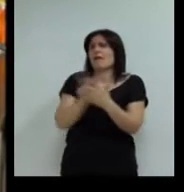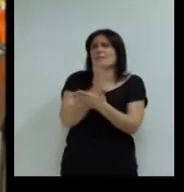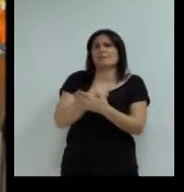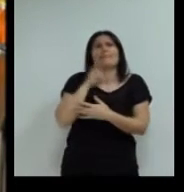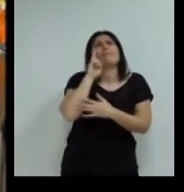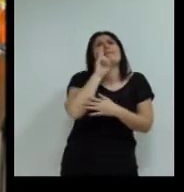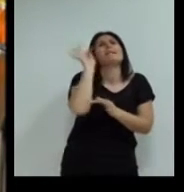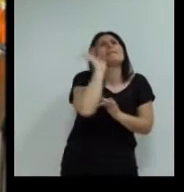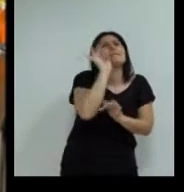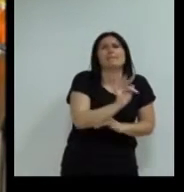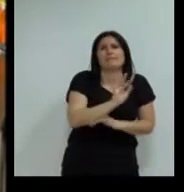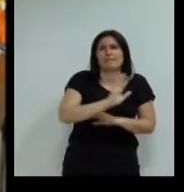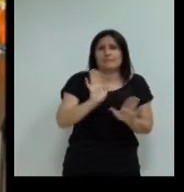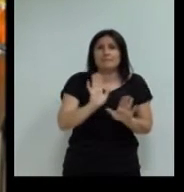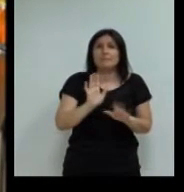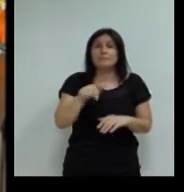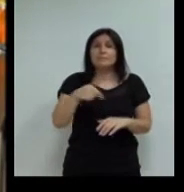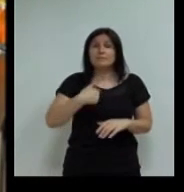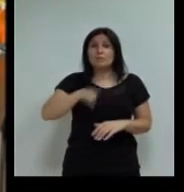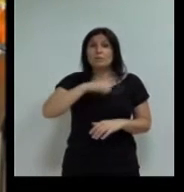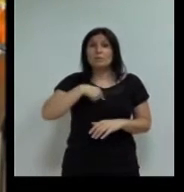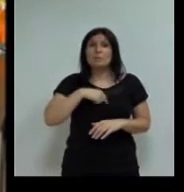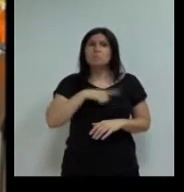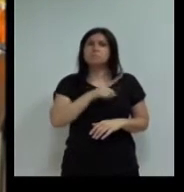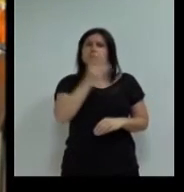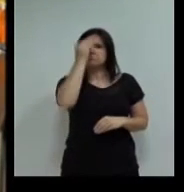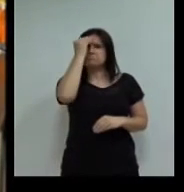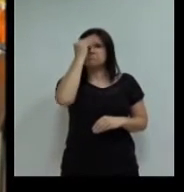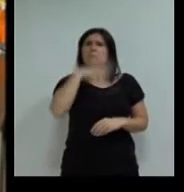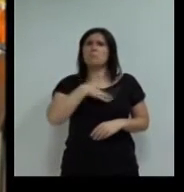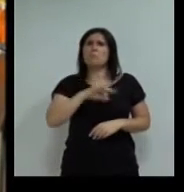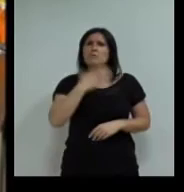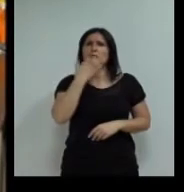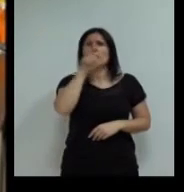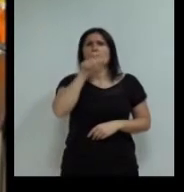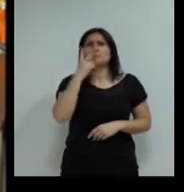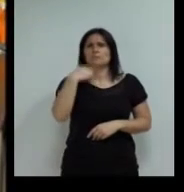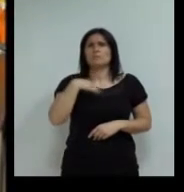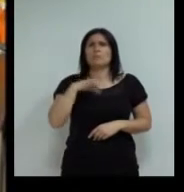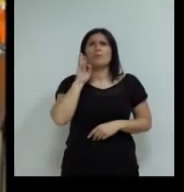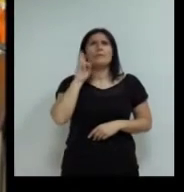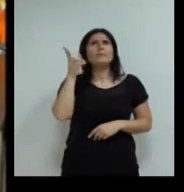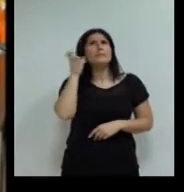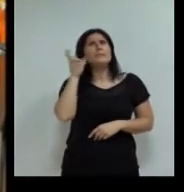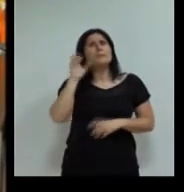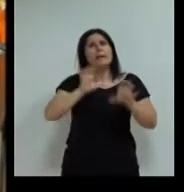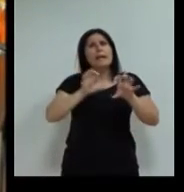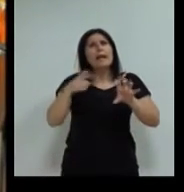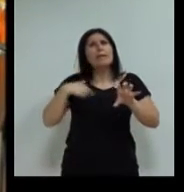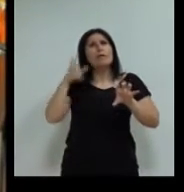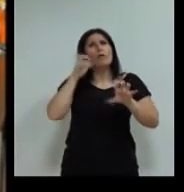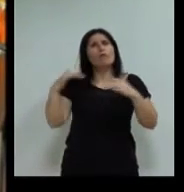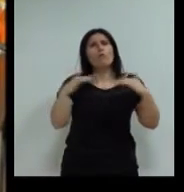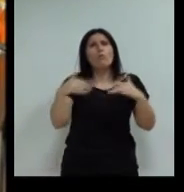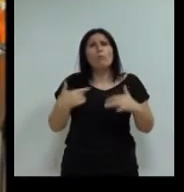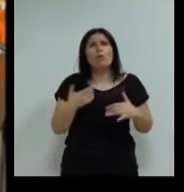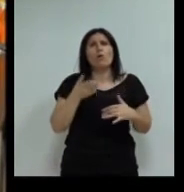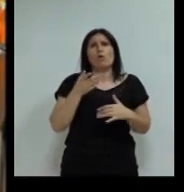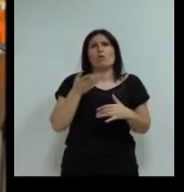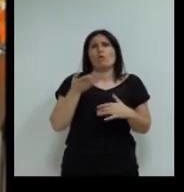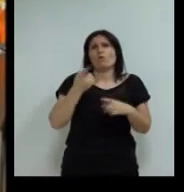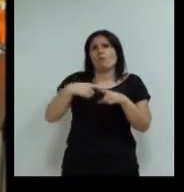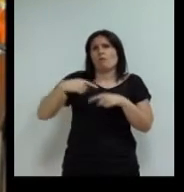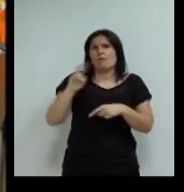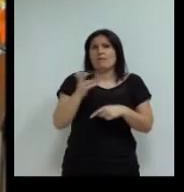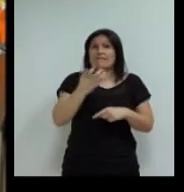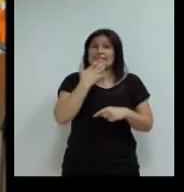acontecimientos. Nosotros realmente no veíamos por qué no. Es una persona ciega, puede seguir un partido de fútbol en la radio, puede seguir perfectamente una película en el cine, por si le ponemos